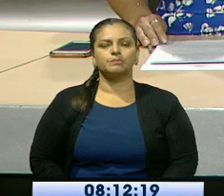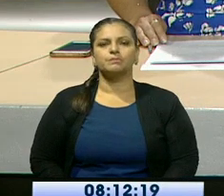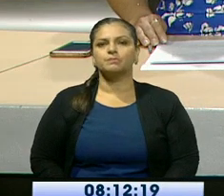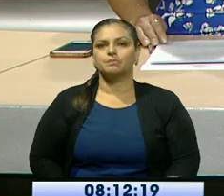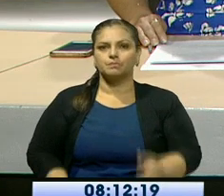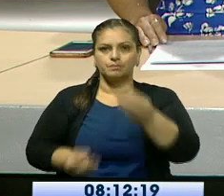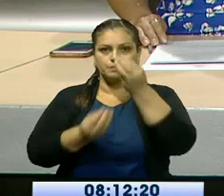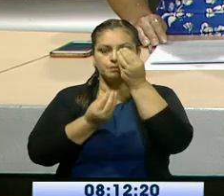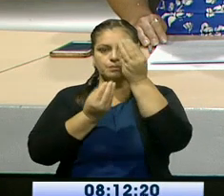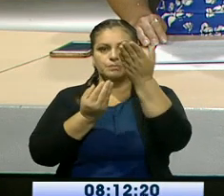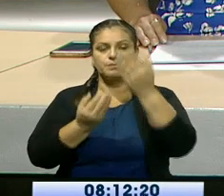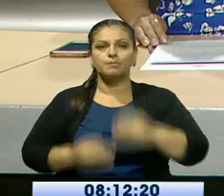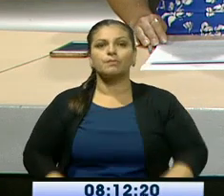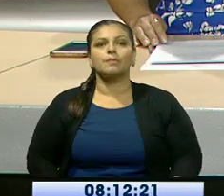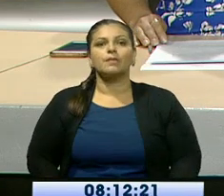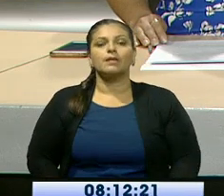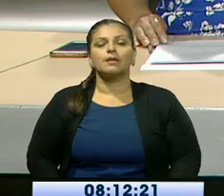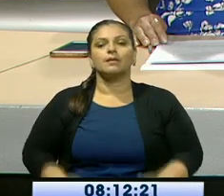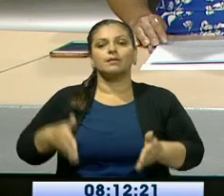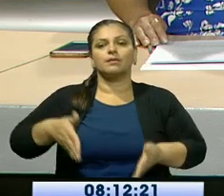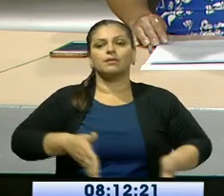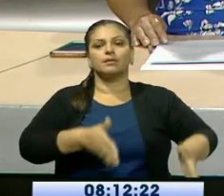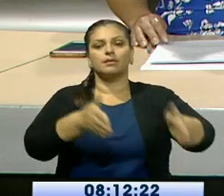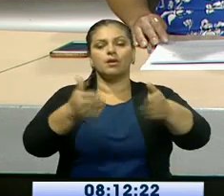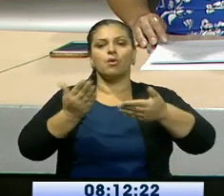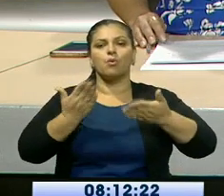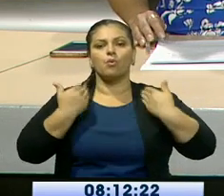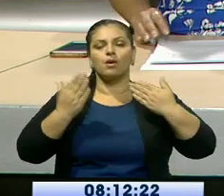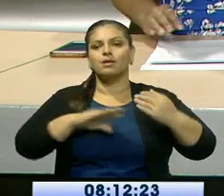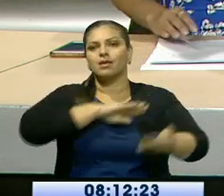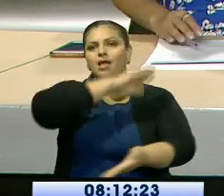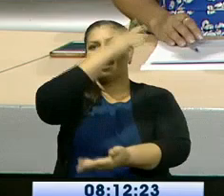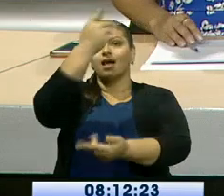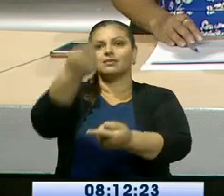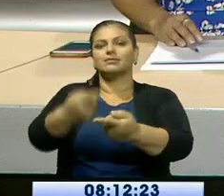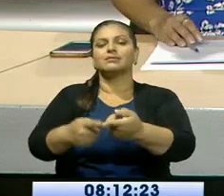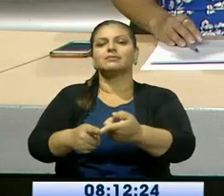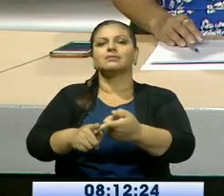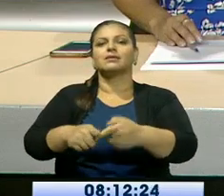de camarón en la vía Guayaquil-Salinas. Charlie Pisa con los detalles.